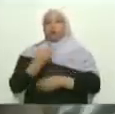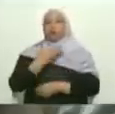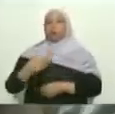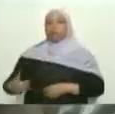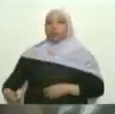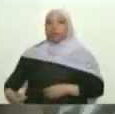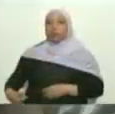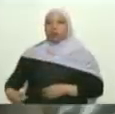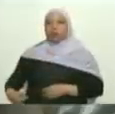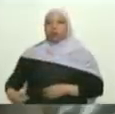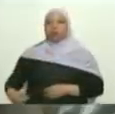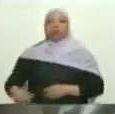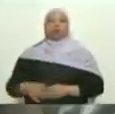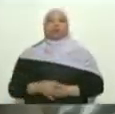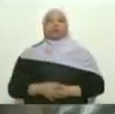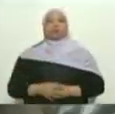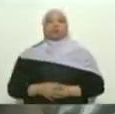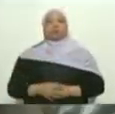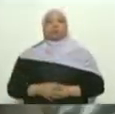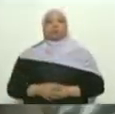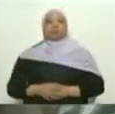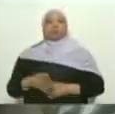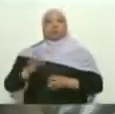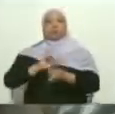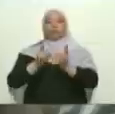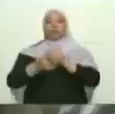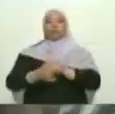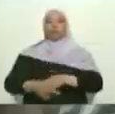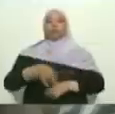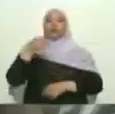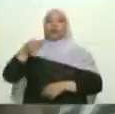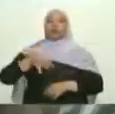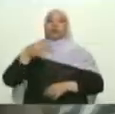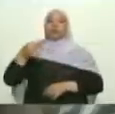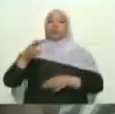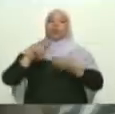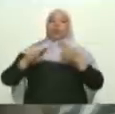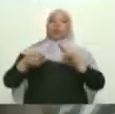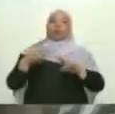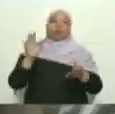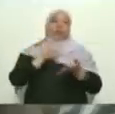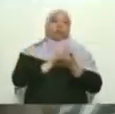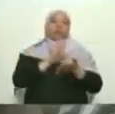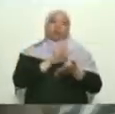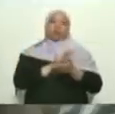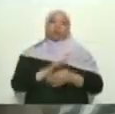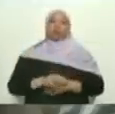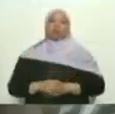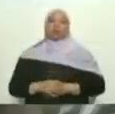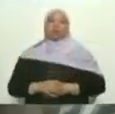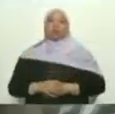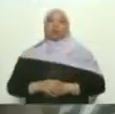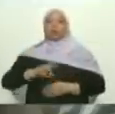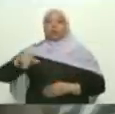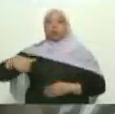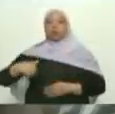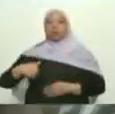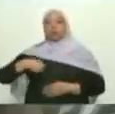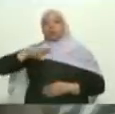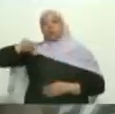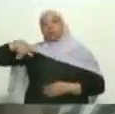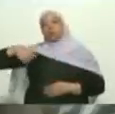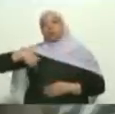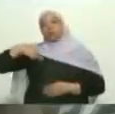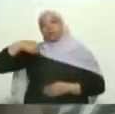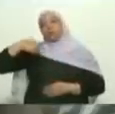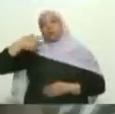presentar una alternativa siempre pacífica, pero no esto. No esto que vimos nosotros